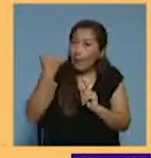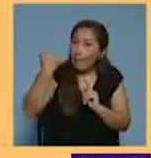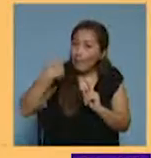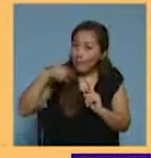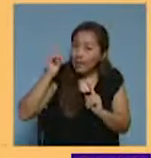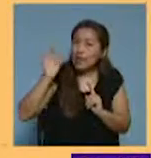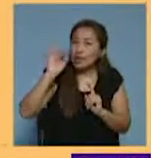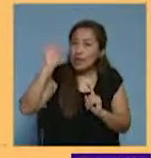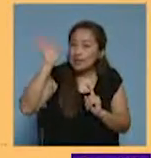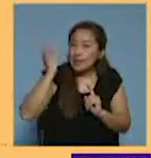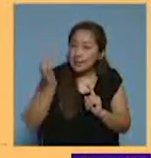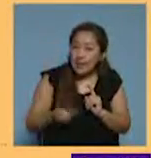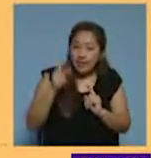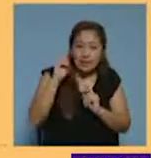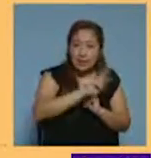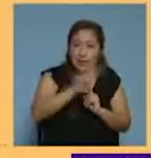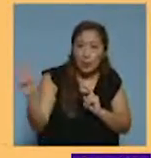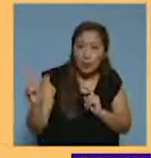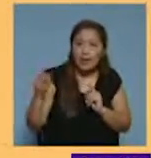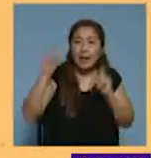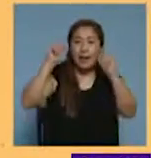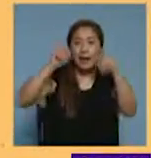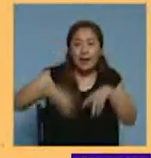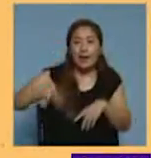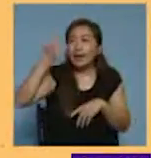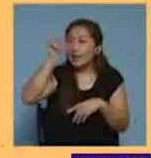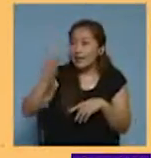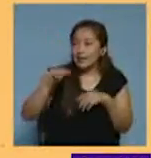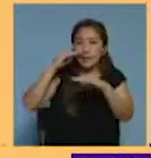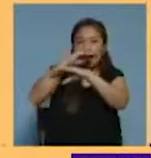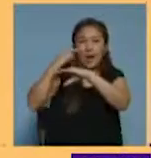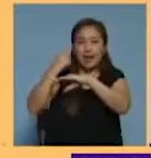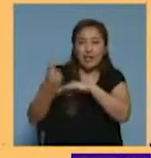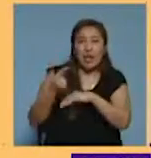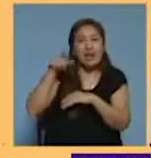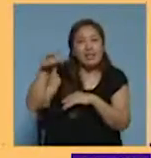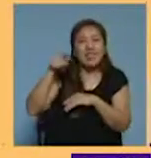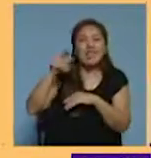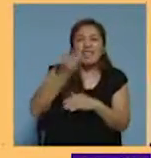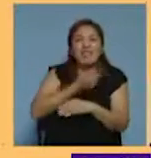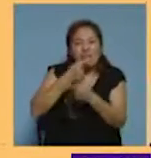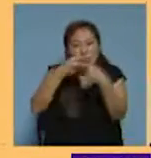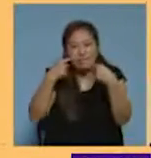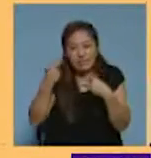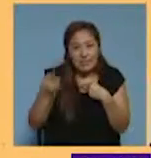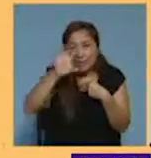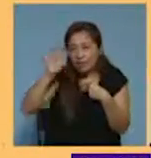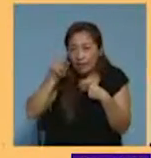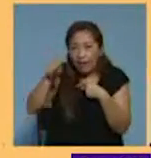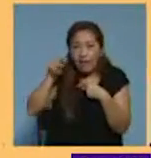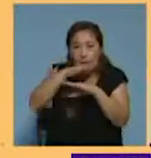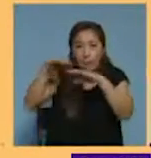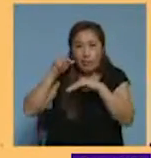estos que se están observando en el centro del país son un mar de letras claros son aparentemente producto